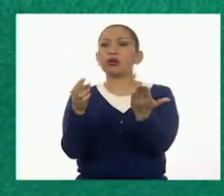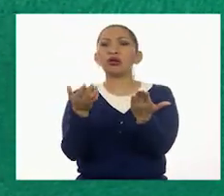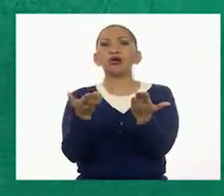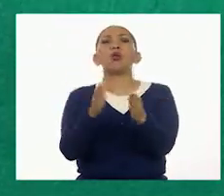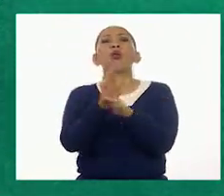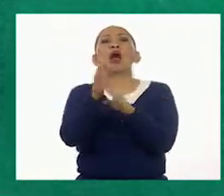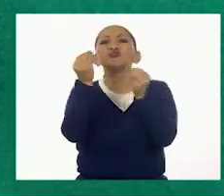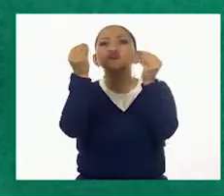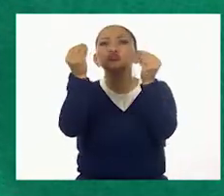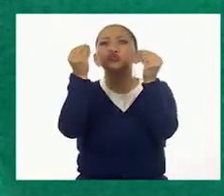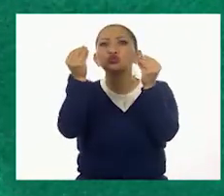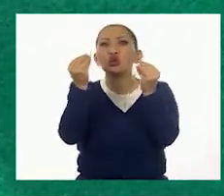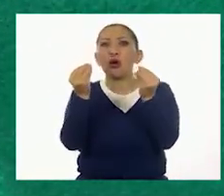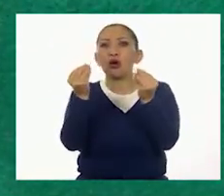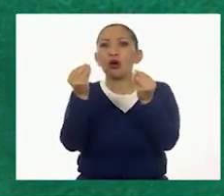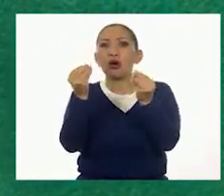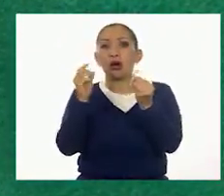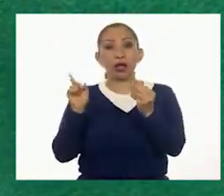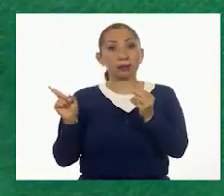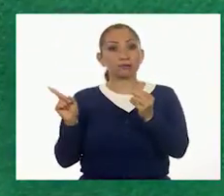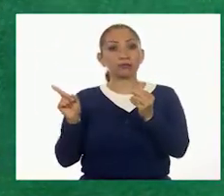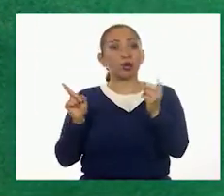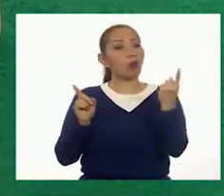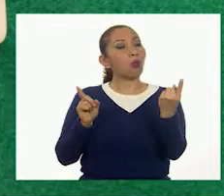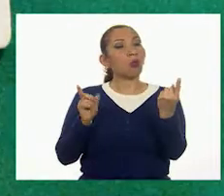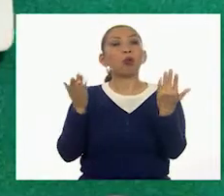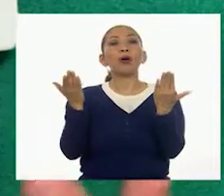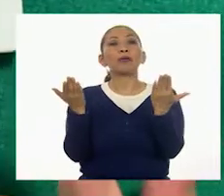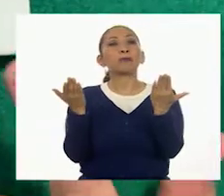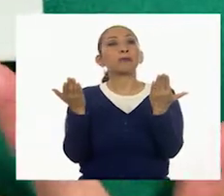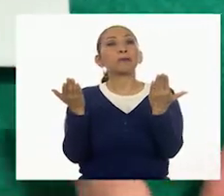¿cuál tiene más puntitos? ¿Este o este?